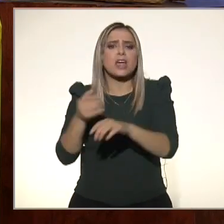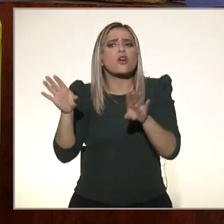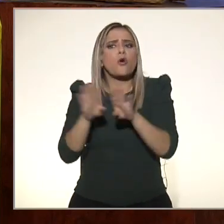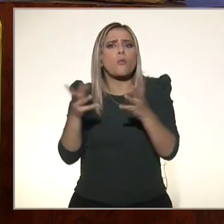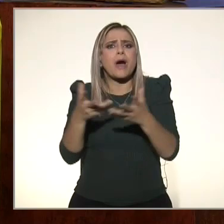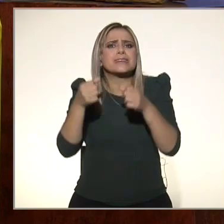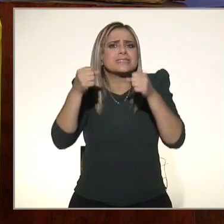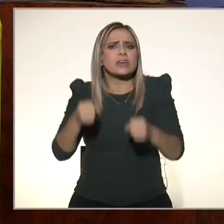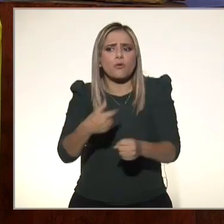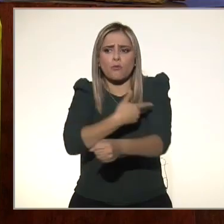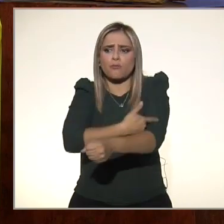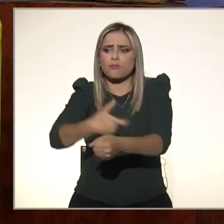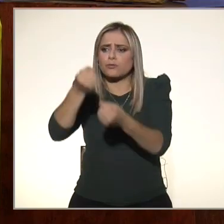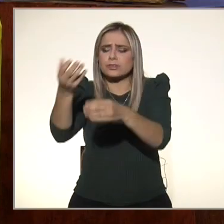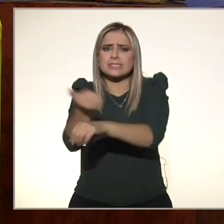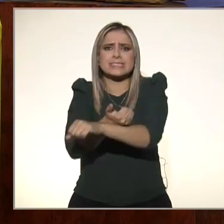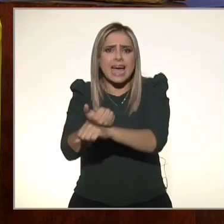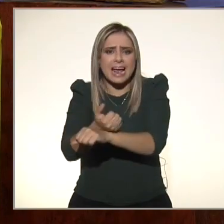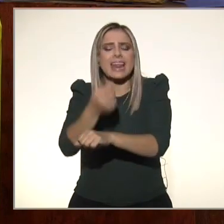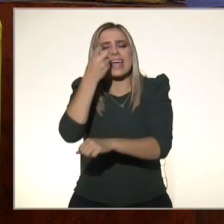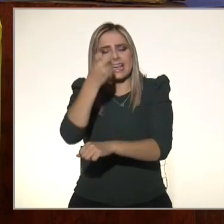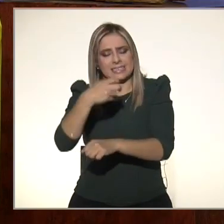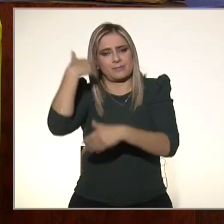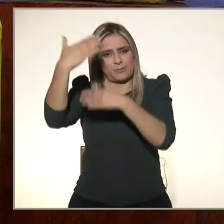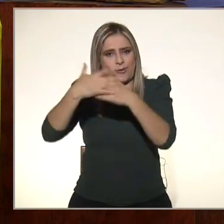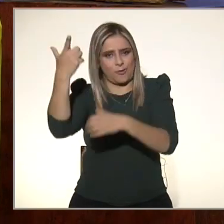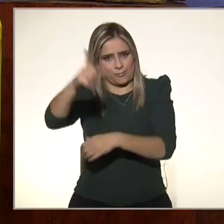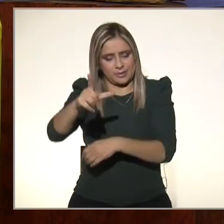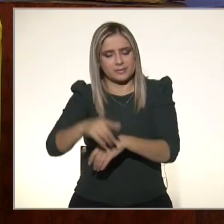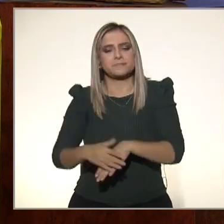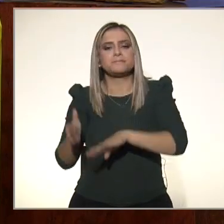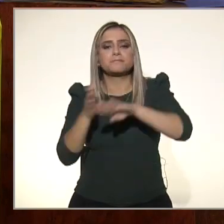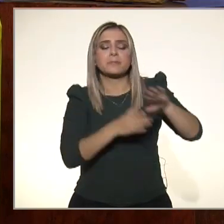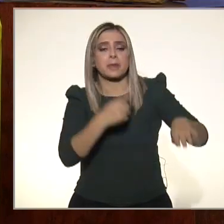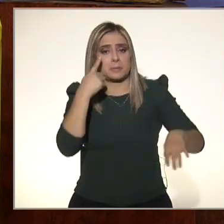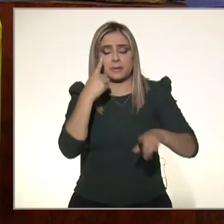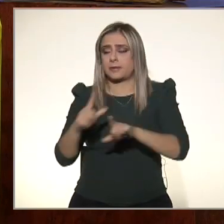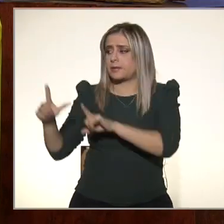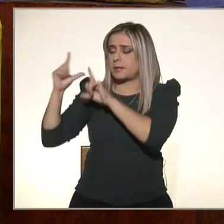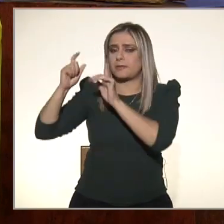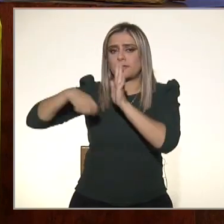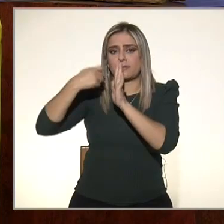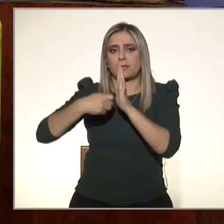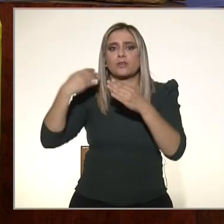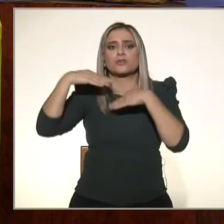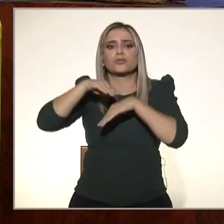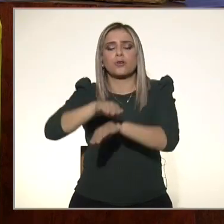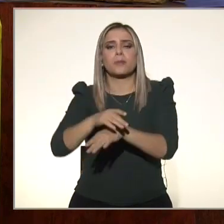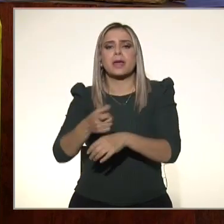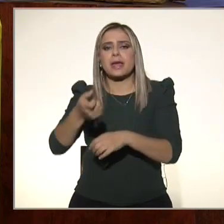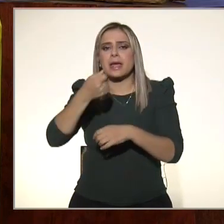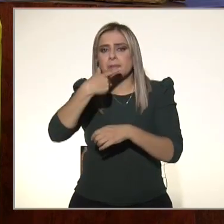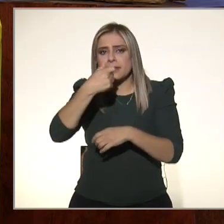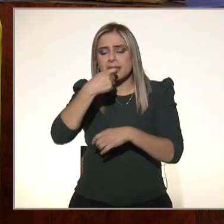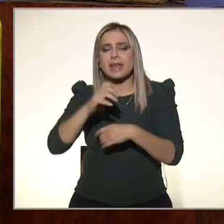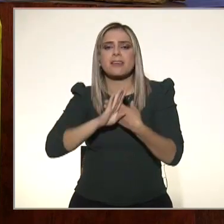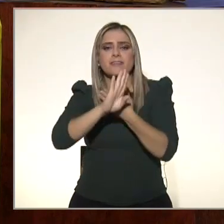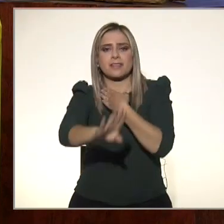seguir el tema del día de hoy, les invito a que veamos esta cápsula que nos habla sobre los anticonceptivos para